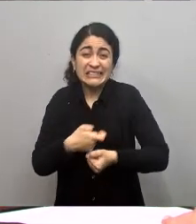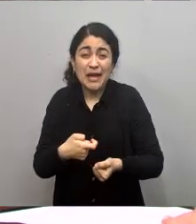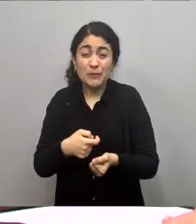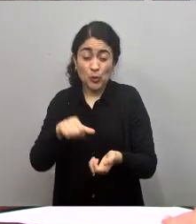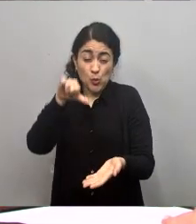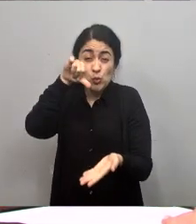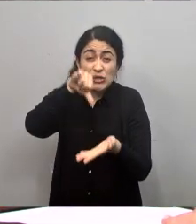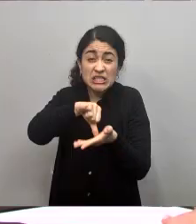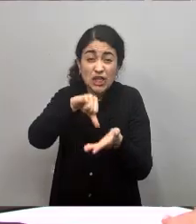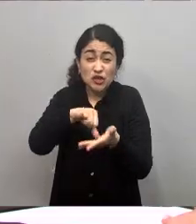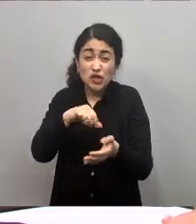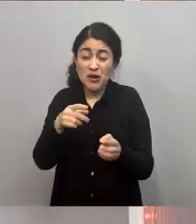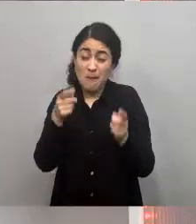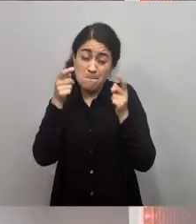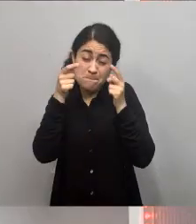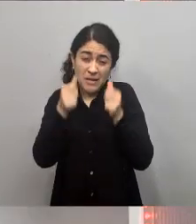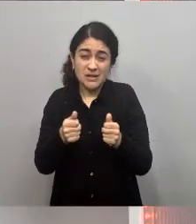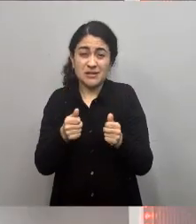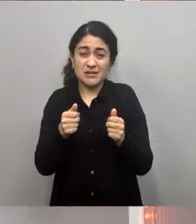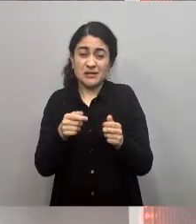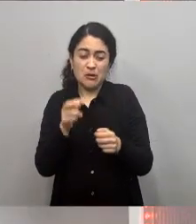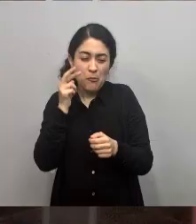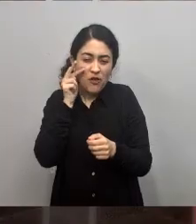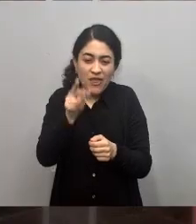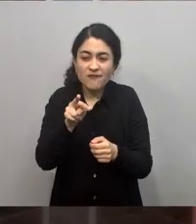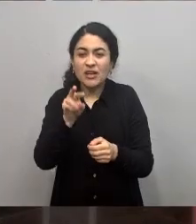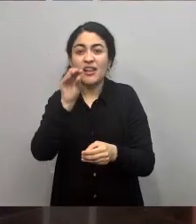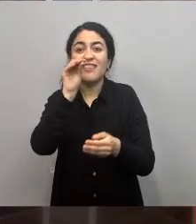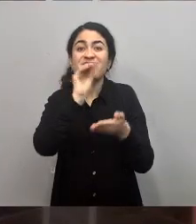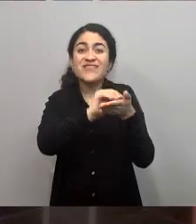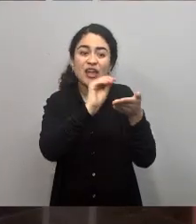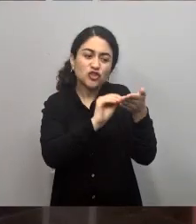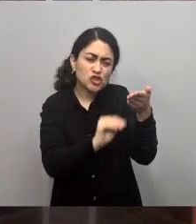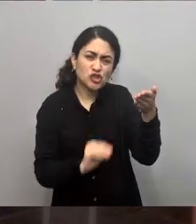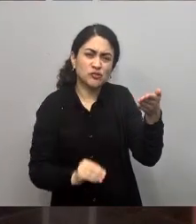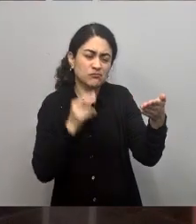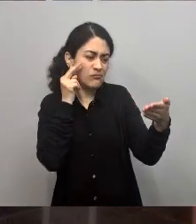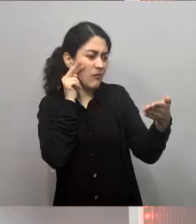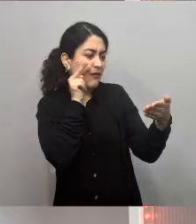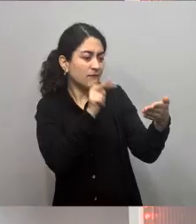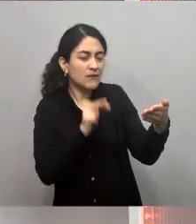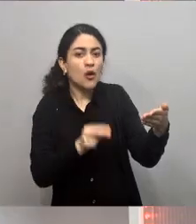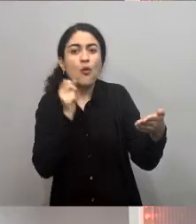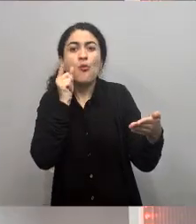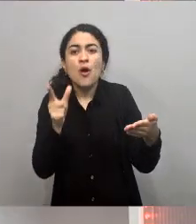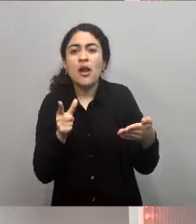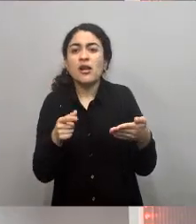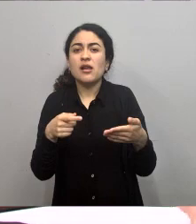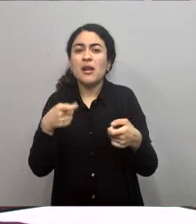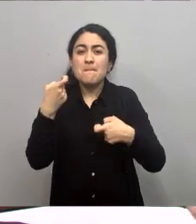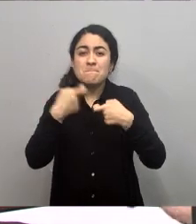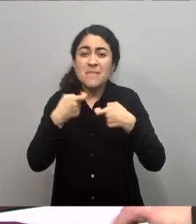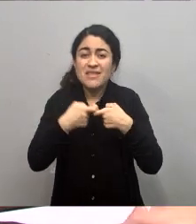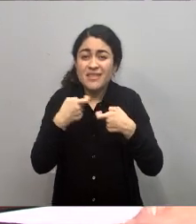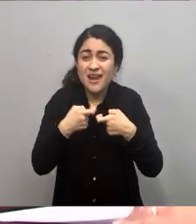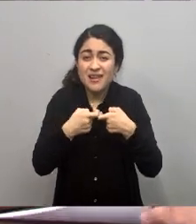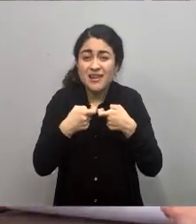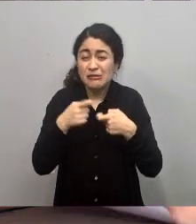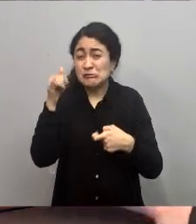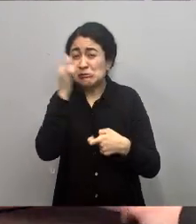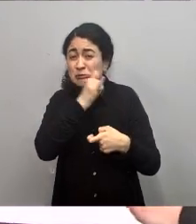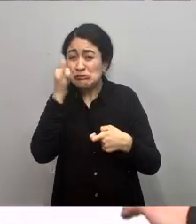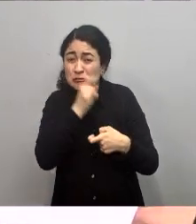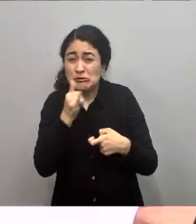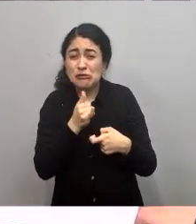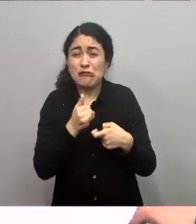dedicado a obtener datos. Ahora, de cuál es la cantidad de metales pesados, cuál es la cantidad de